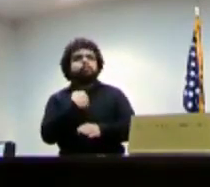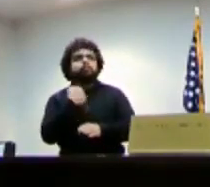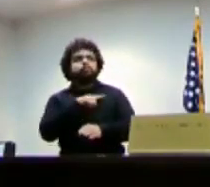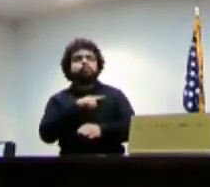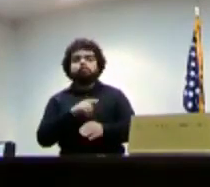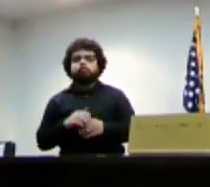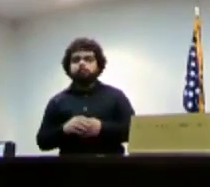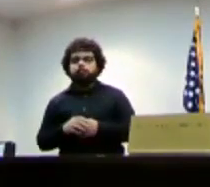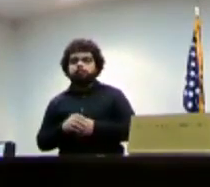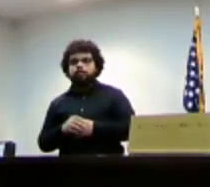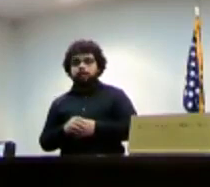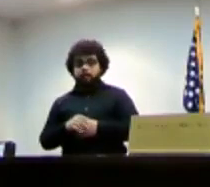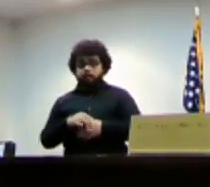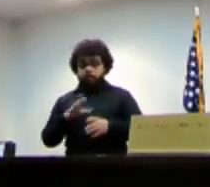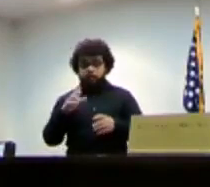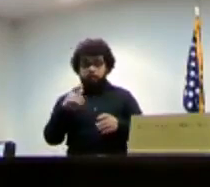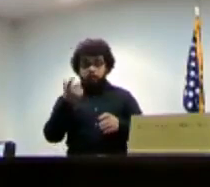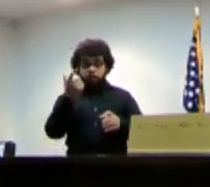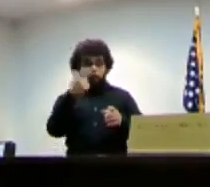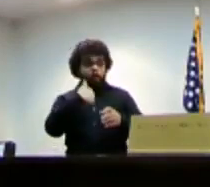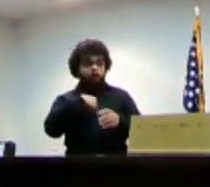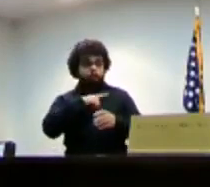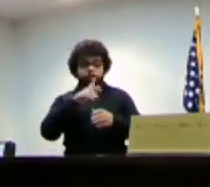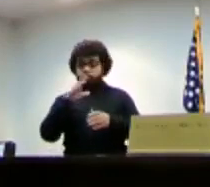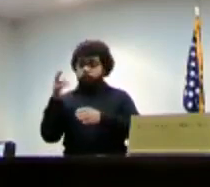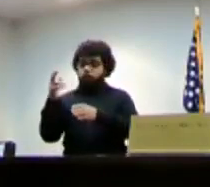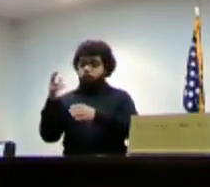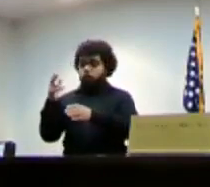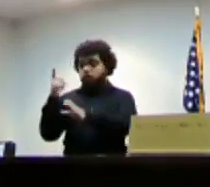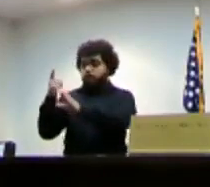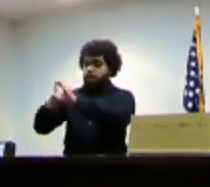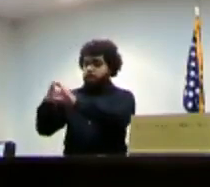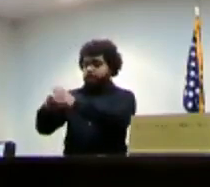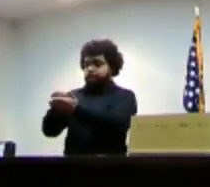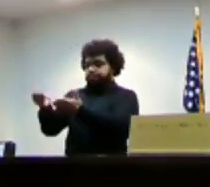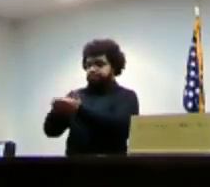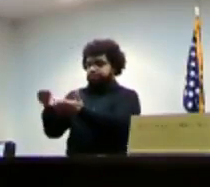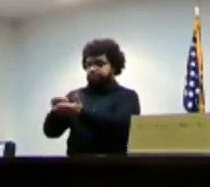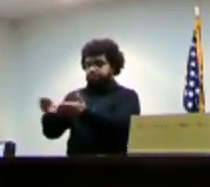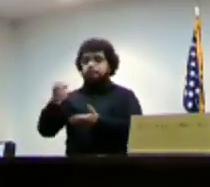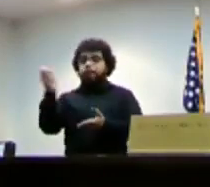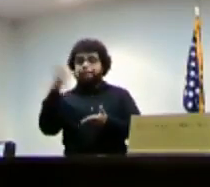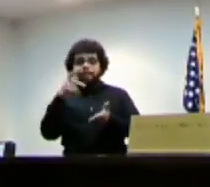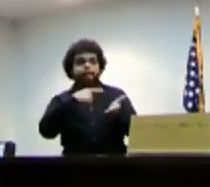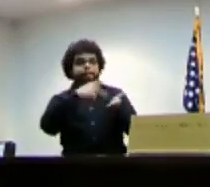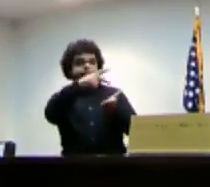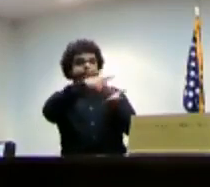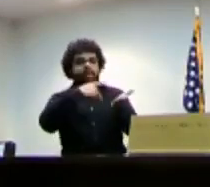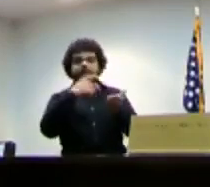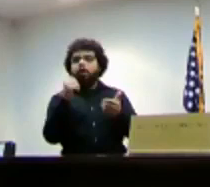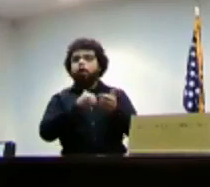Ahí es lo que se gasta en combustible, se recupera en la tarifa. Perfecto. Ok. Ahora voy. Entonces,